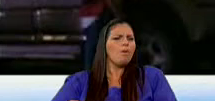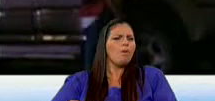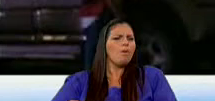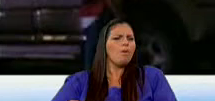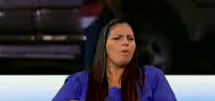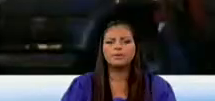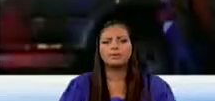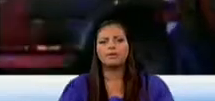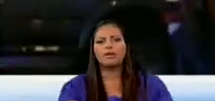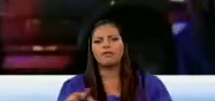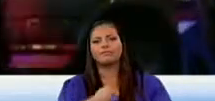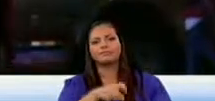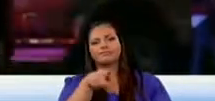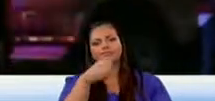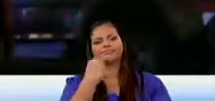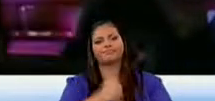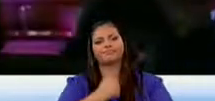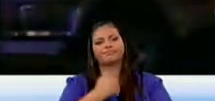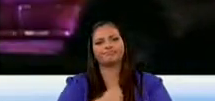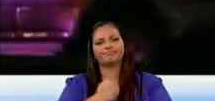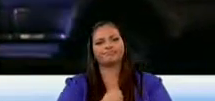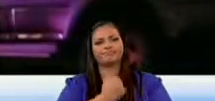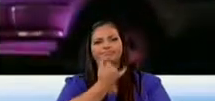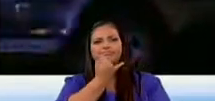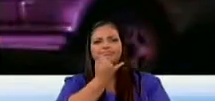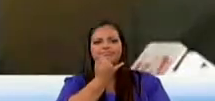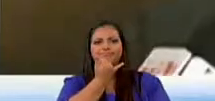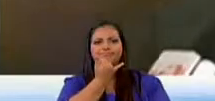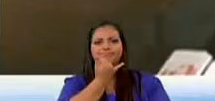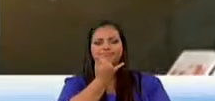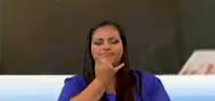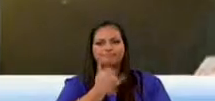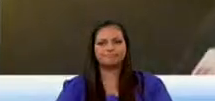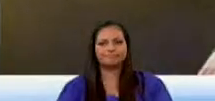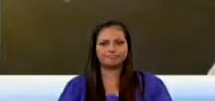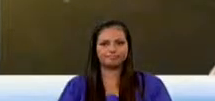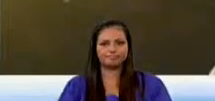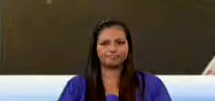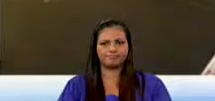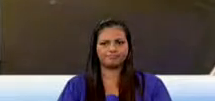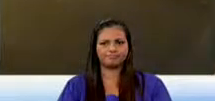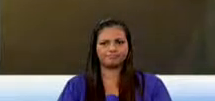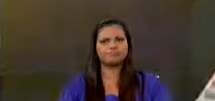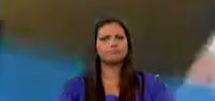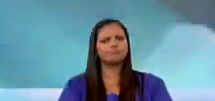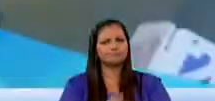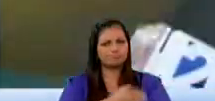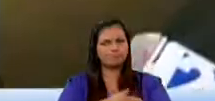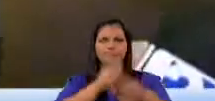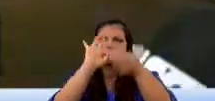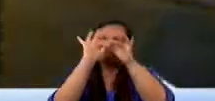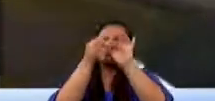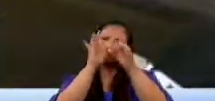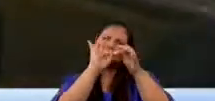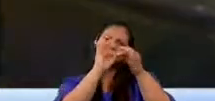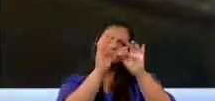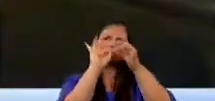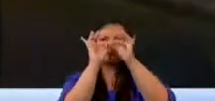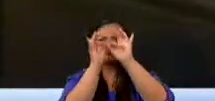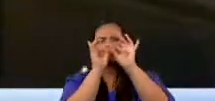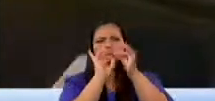vez de una forma muy poco convencional. La misma que ha estado ya en reconstrucción y ha